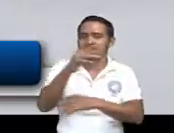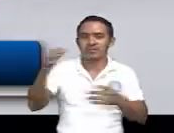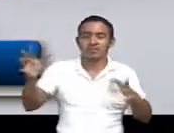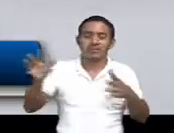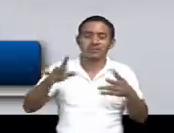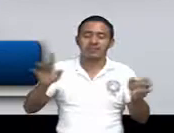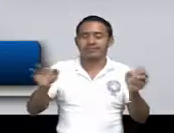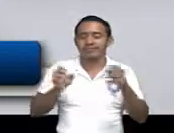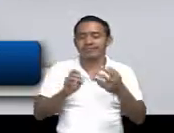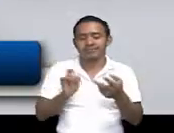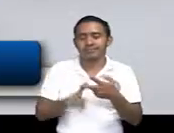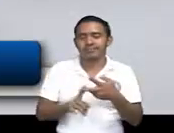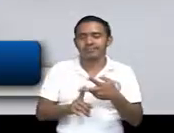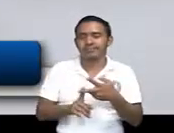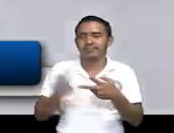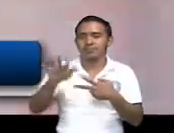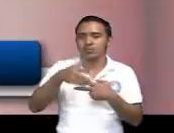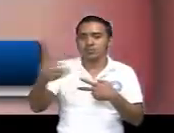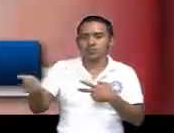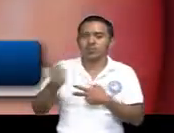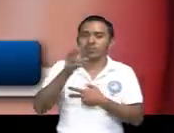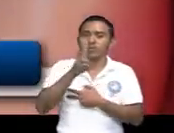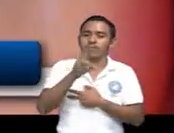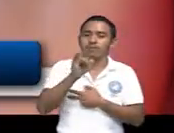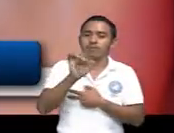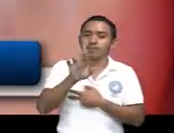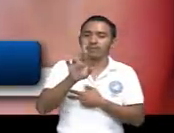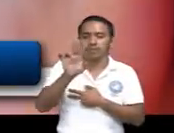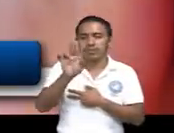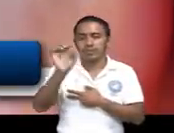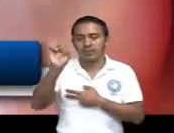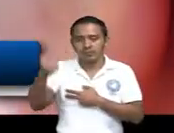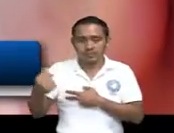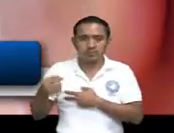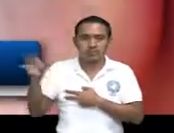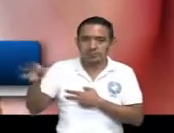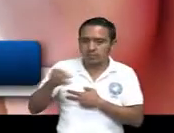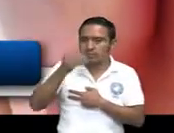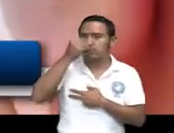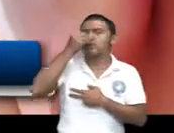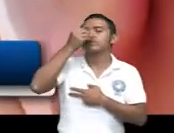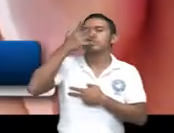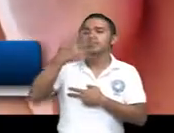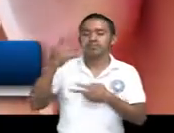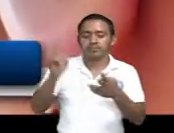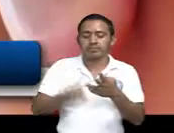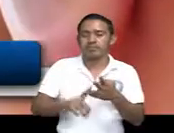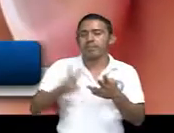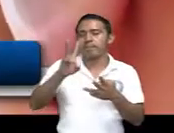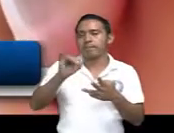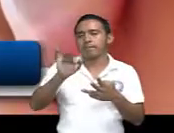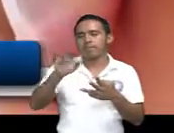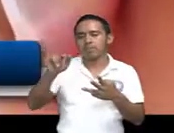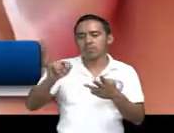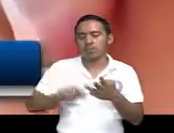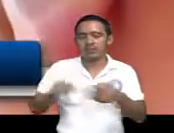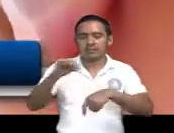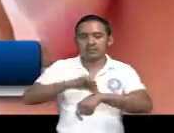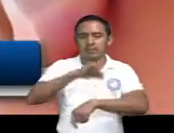virus de las infecciones respiratorias es verdad de la viruela el sarampión